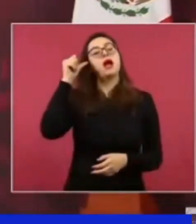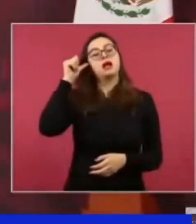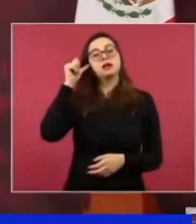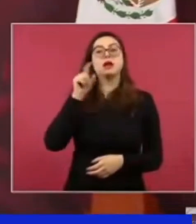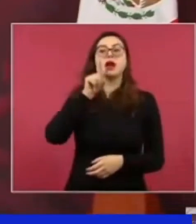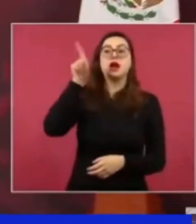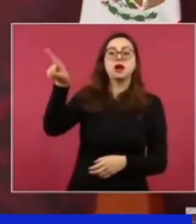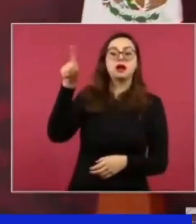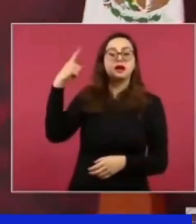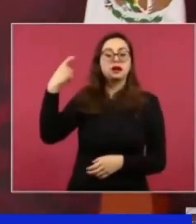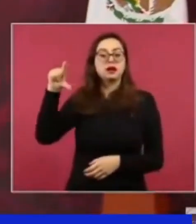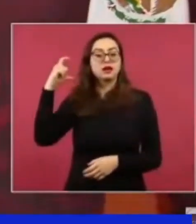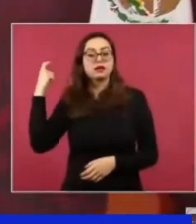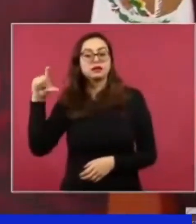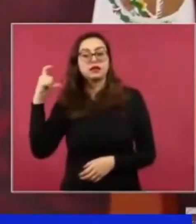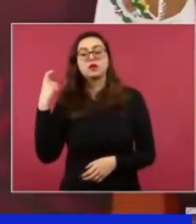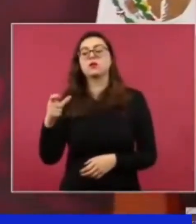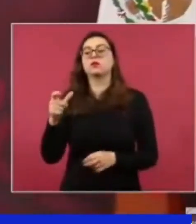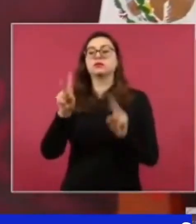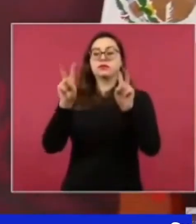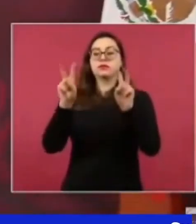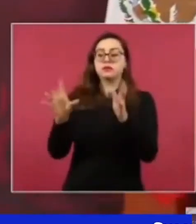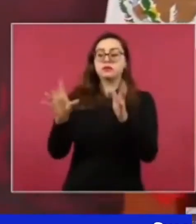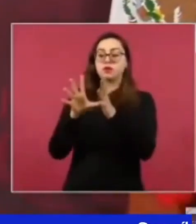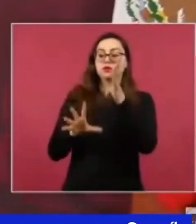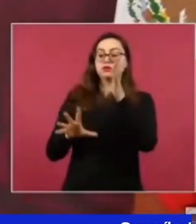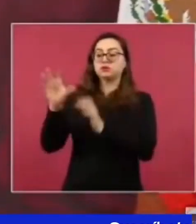del 106 aniversario de la Constitución de